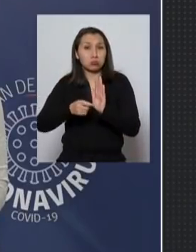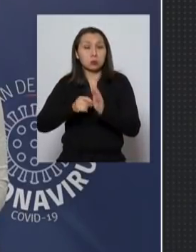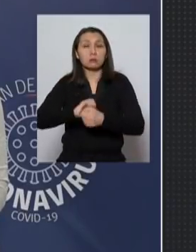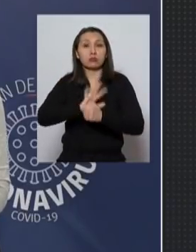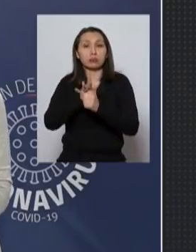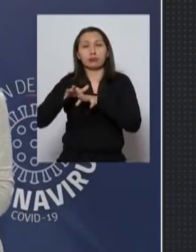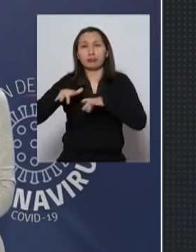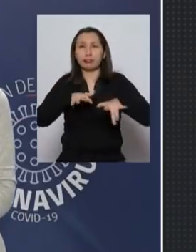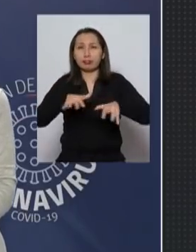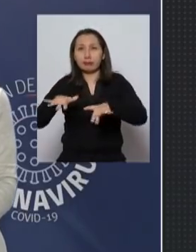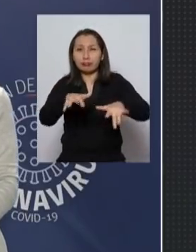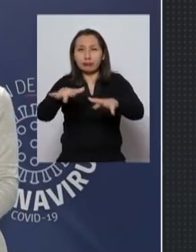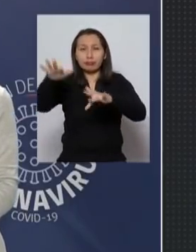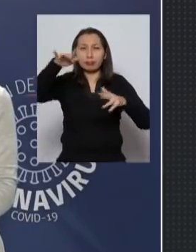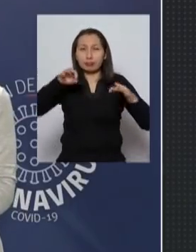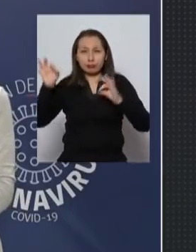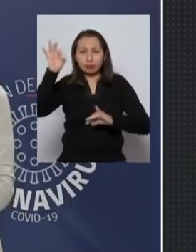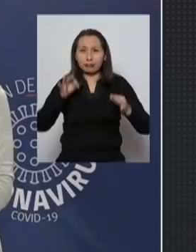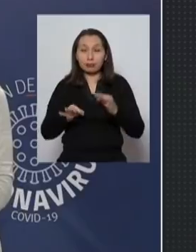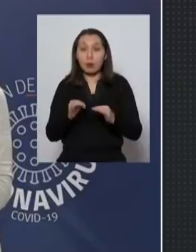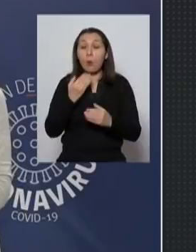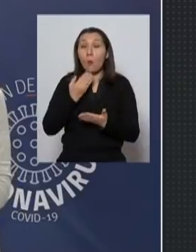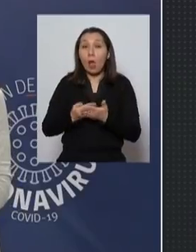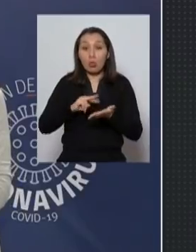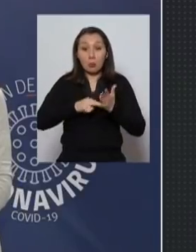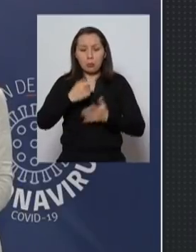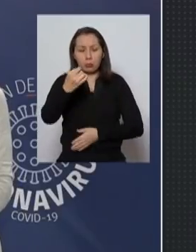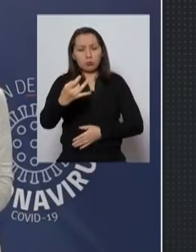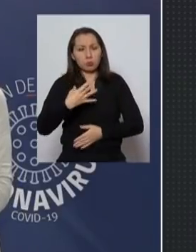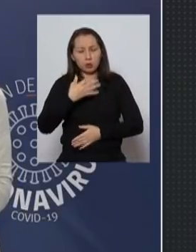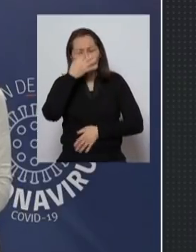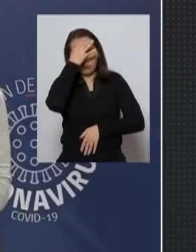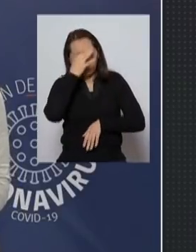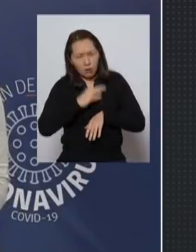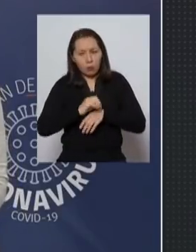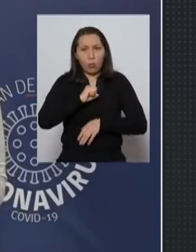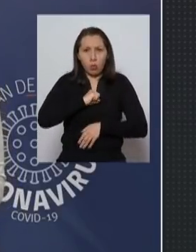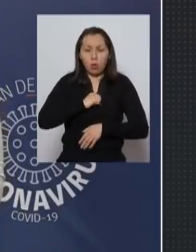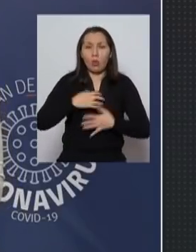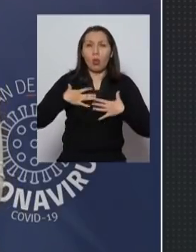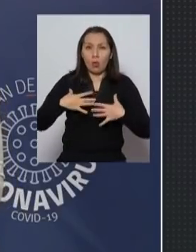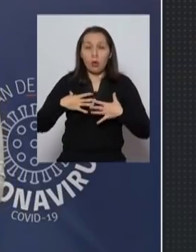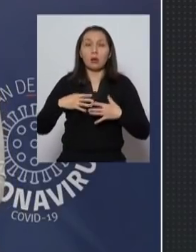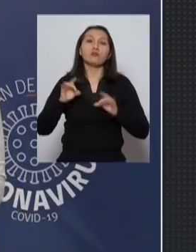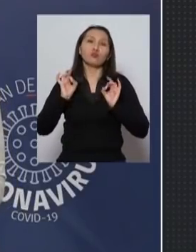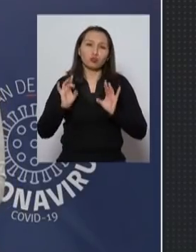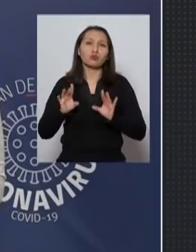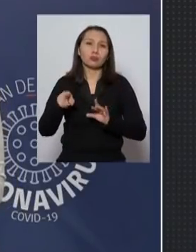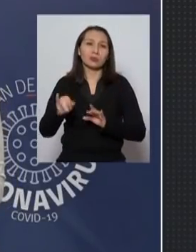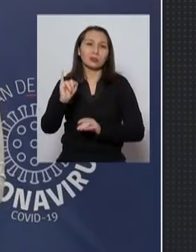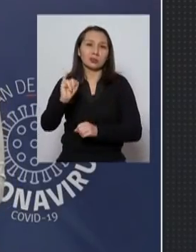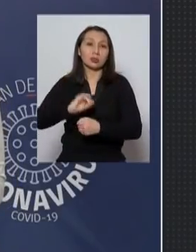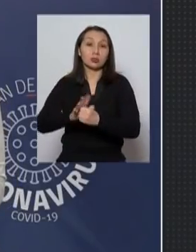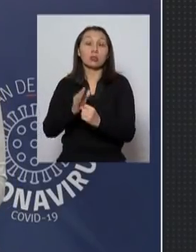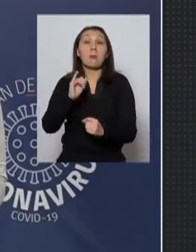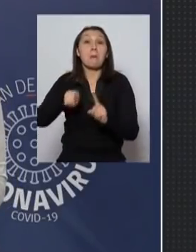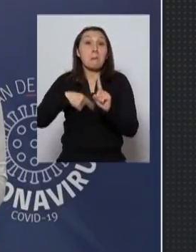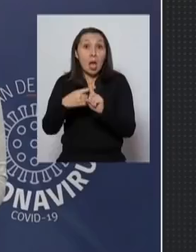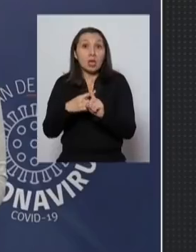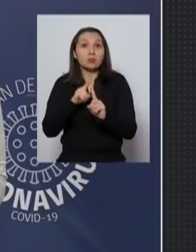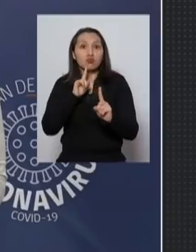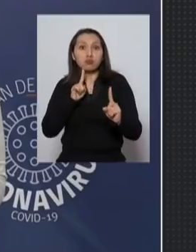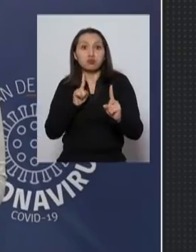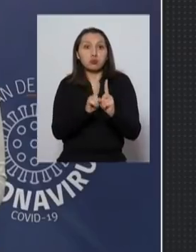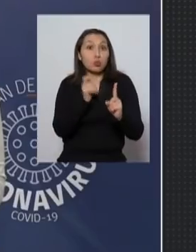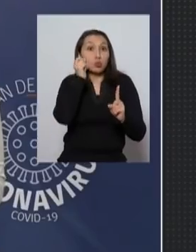no hay otros virus, de manera tal que alguien que hace una infección respiratoria es con toda probabilidad coronavirus y se ha tenido contacto estrecho con